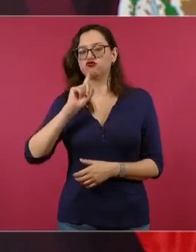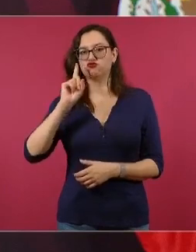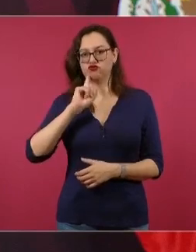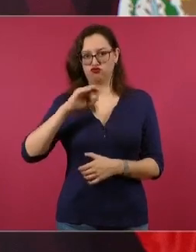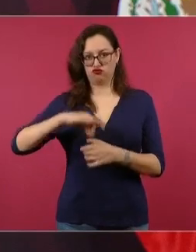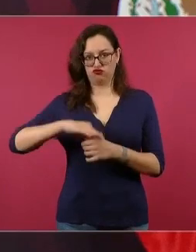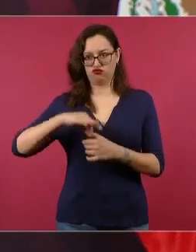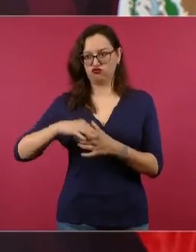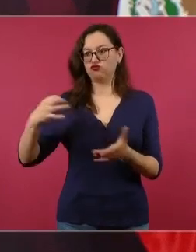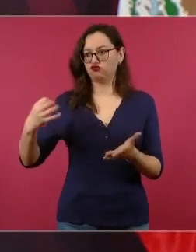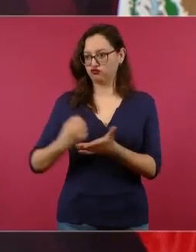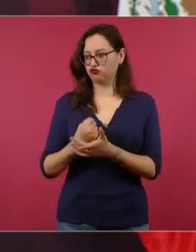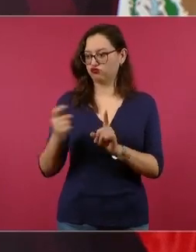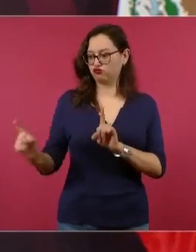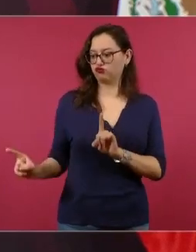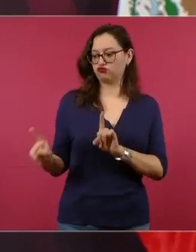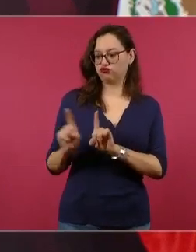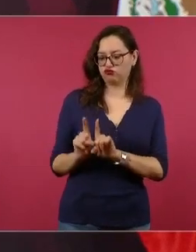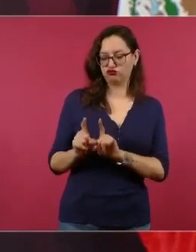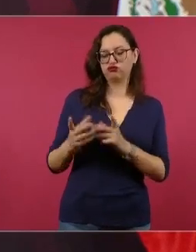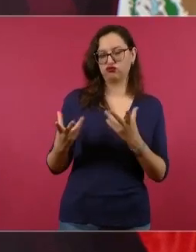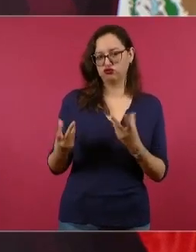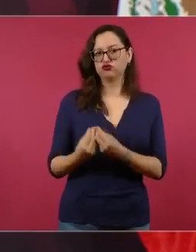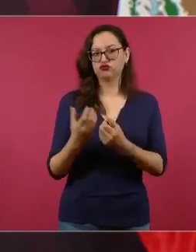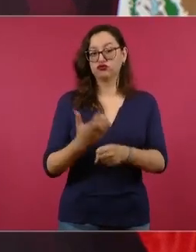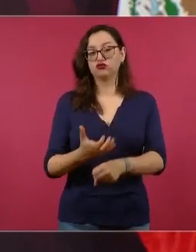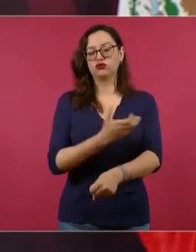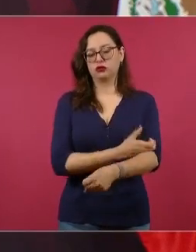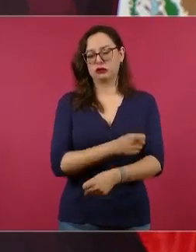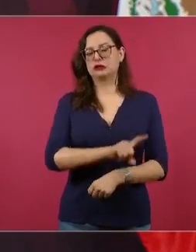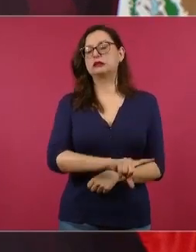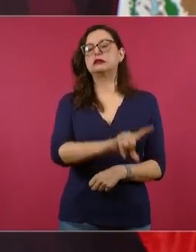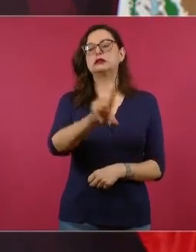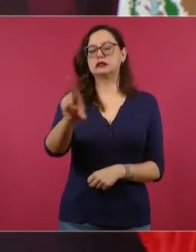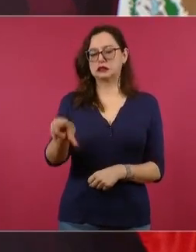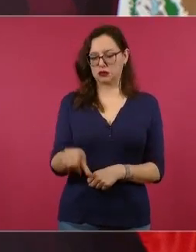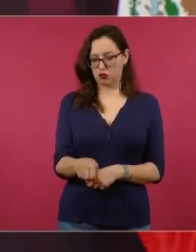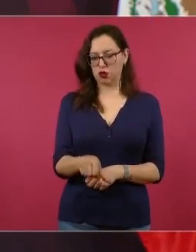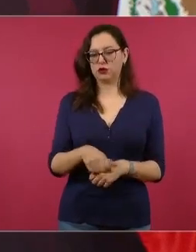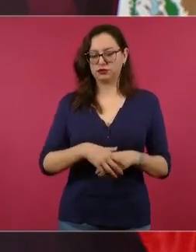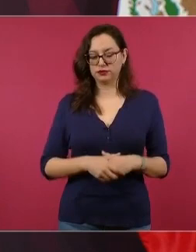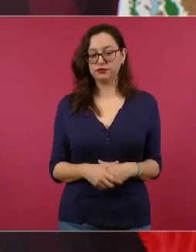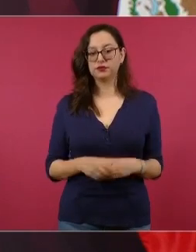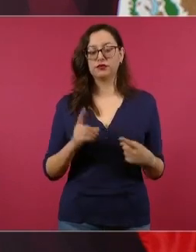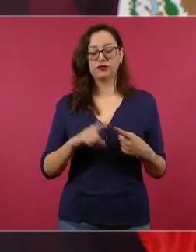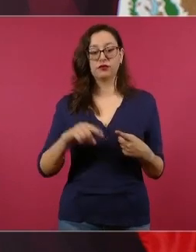Durango, a Coahuila y a Tamaulipas